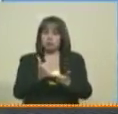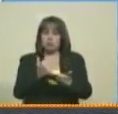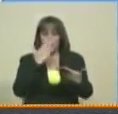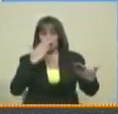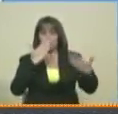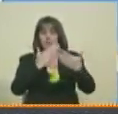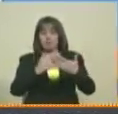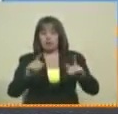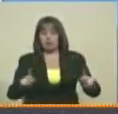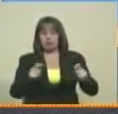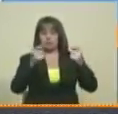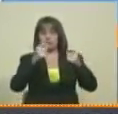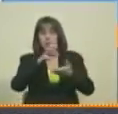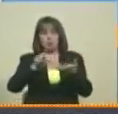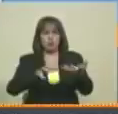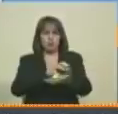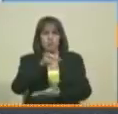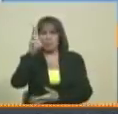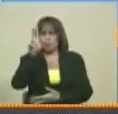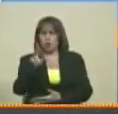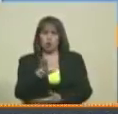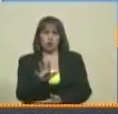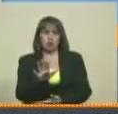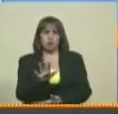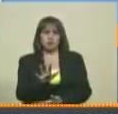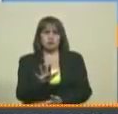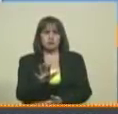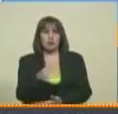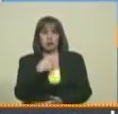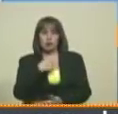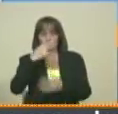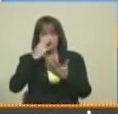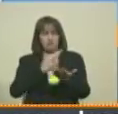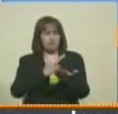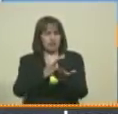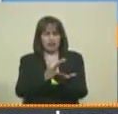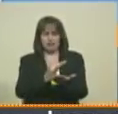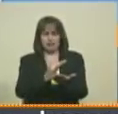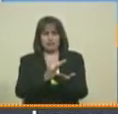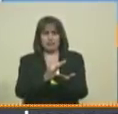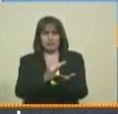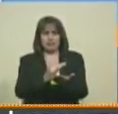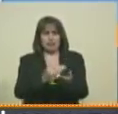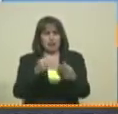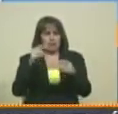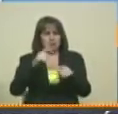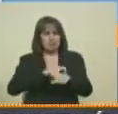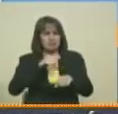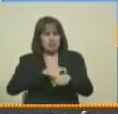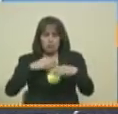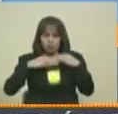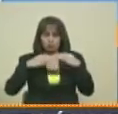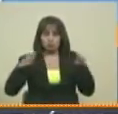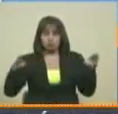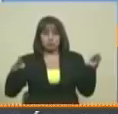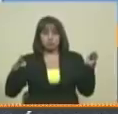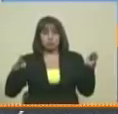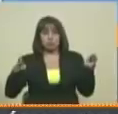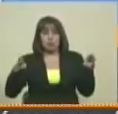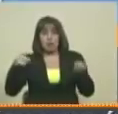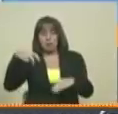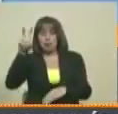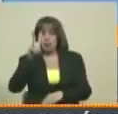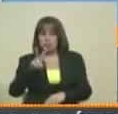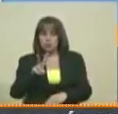afrontar, superar problemas diarios. Yo tengo una gran fe en la etapa que se abre a Venezuela. Tengo una gran fe en el